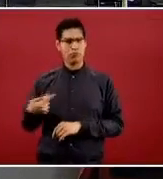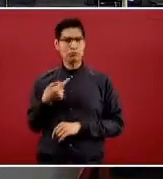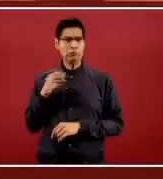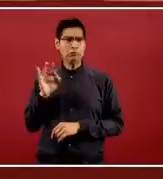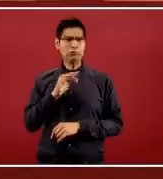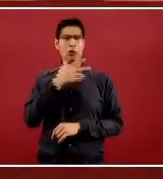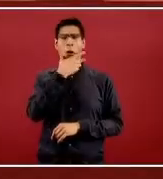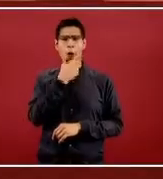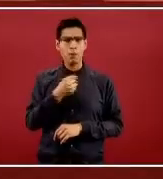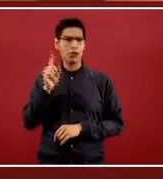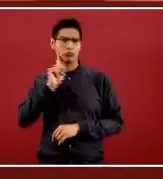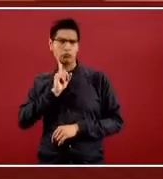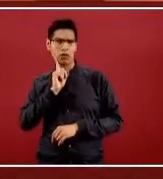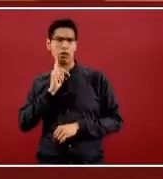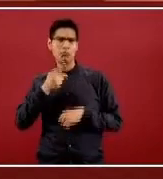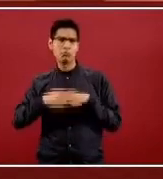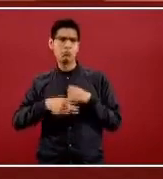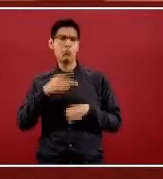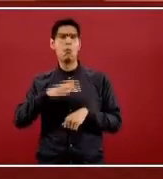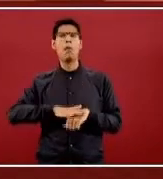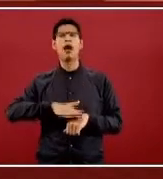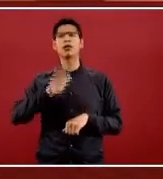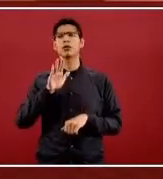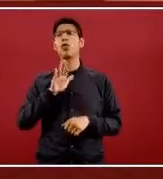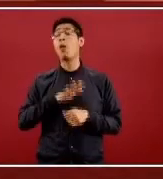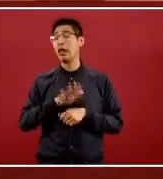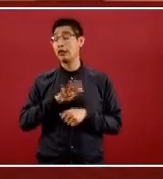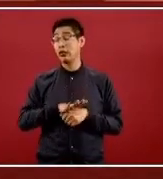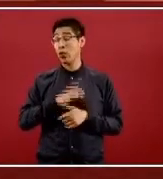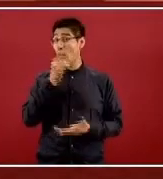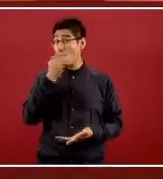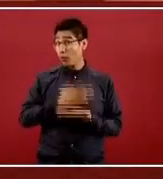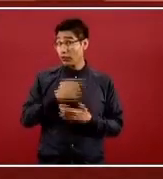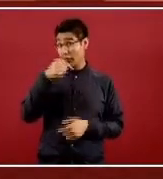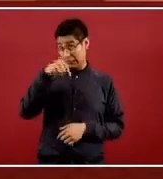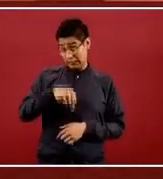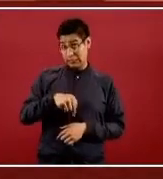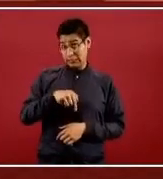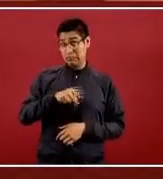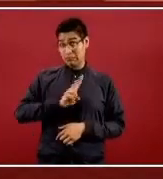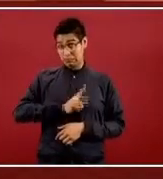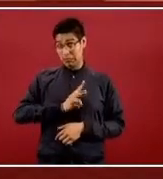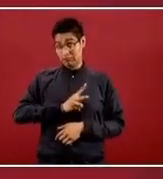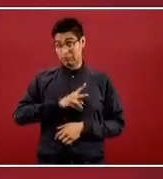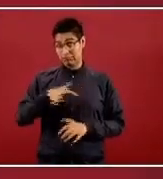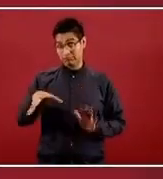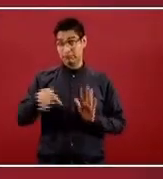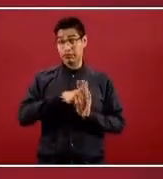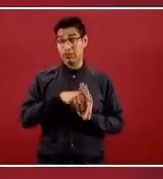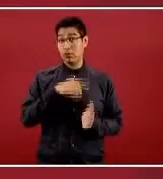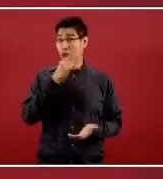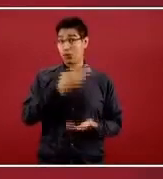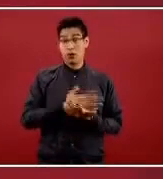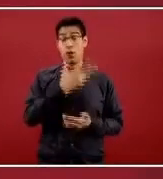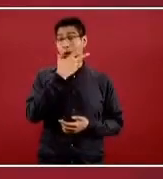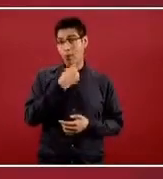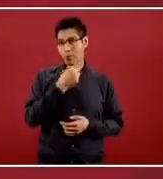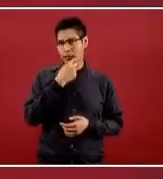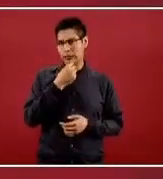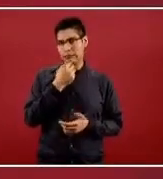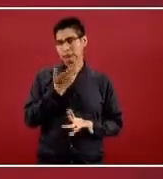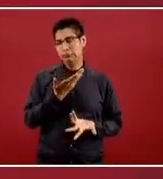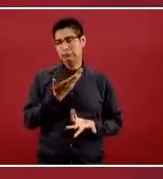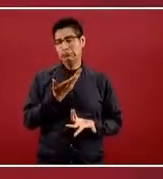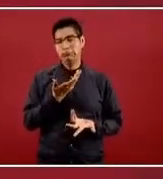riesgo, no solamente en esta enfermedad y no solamente en las enfermedades infecciosas, es común que se identifiquen estos patrones en